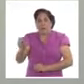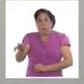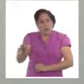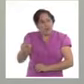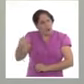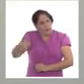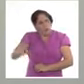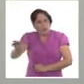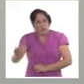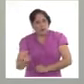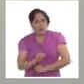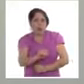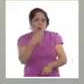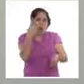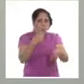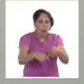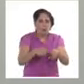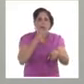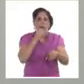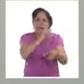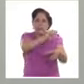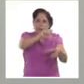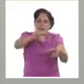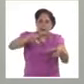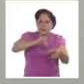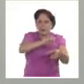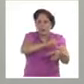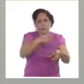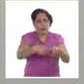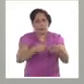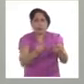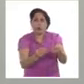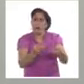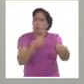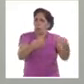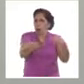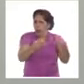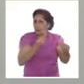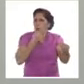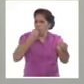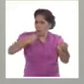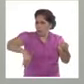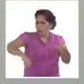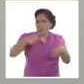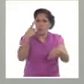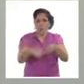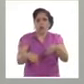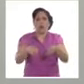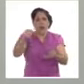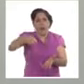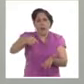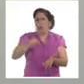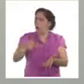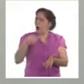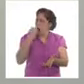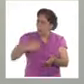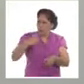y de valorización de nuestras materias primas que generamos en cualquier bien de consumo, yo creo que es también